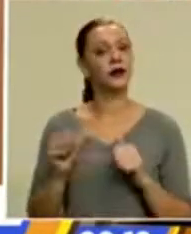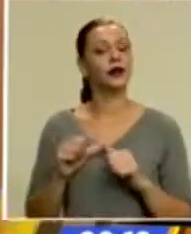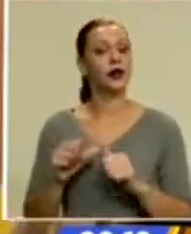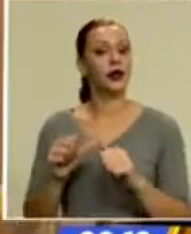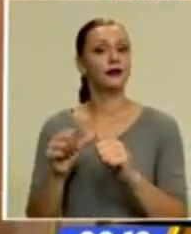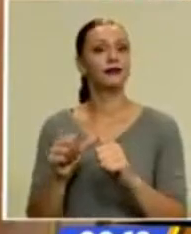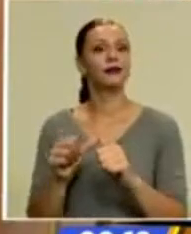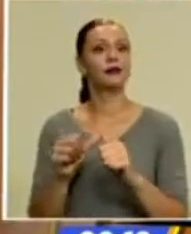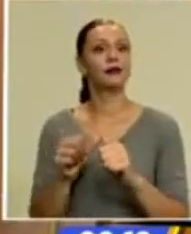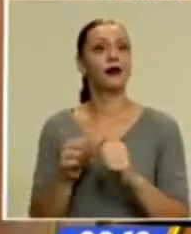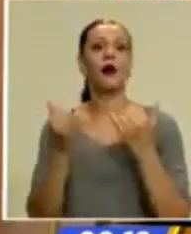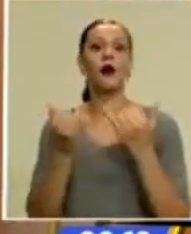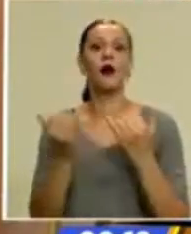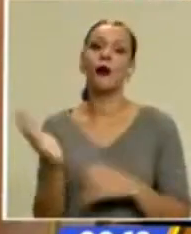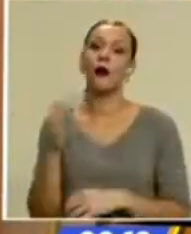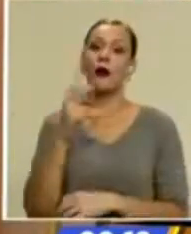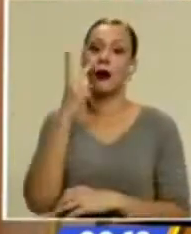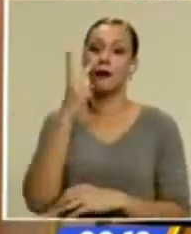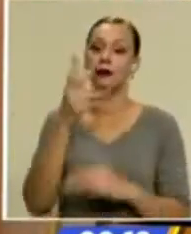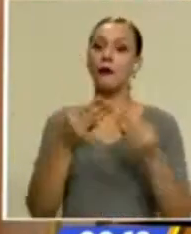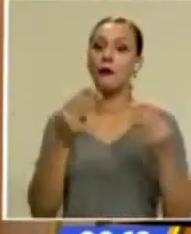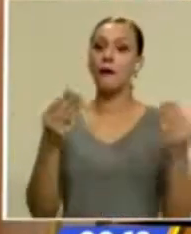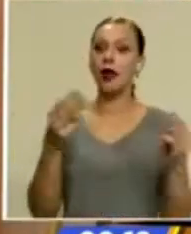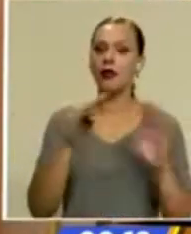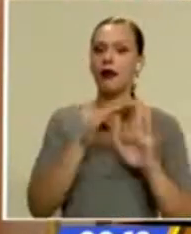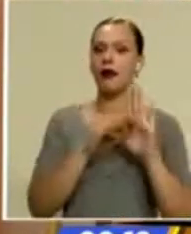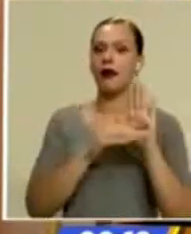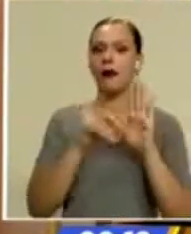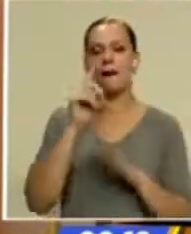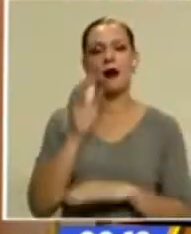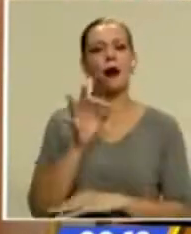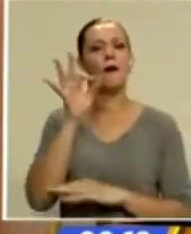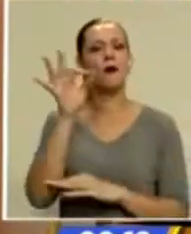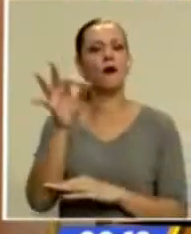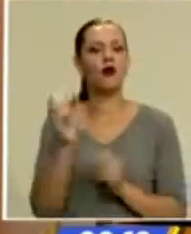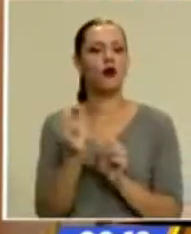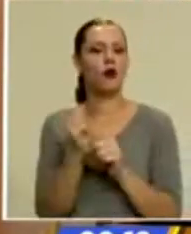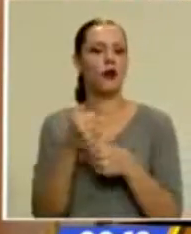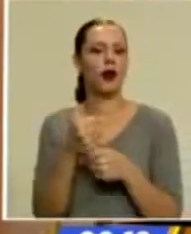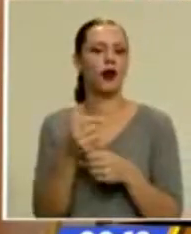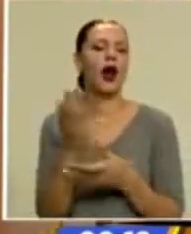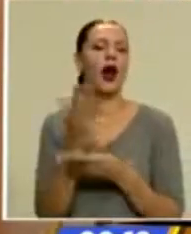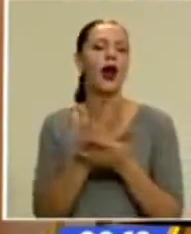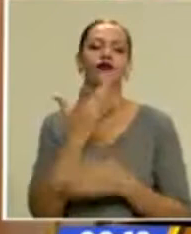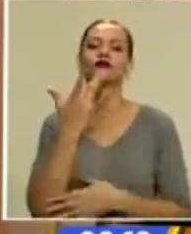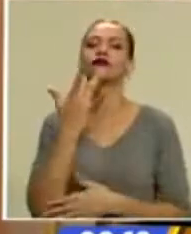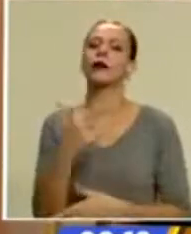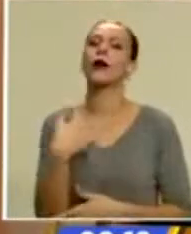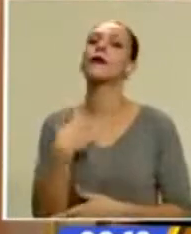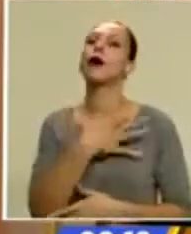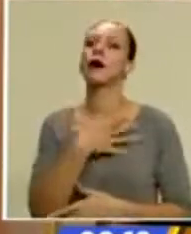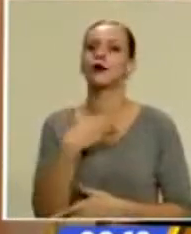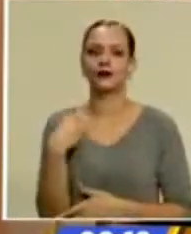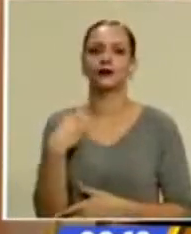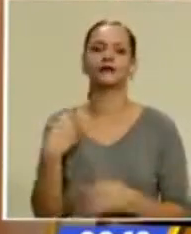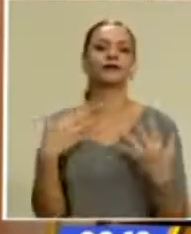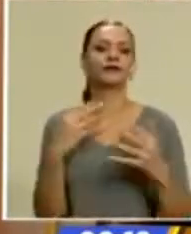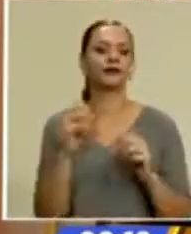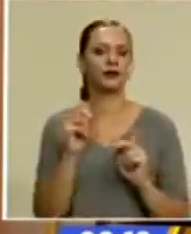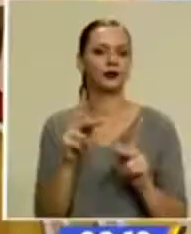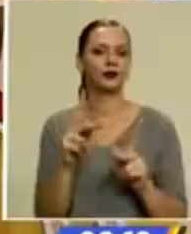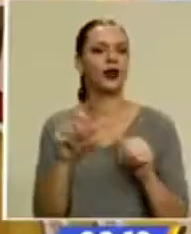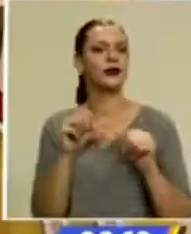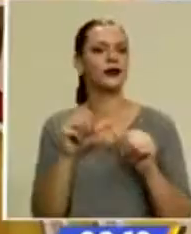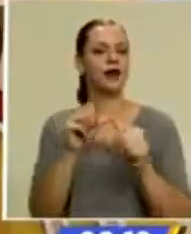¿Seguimos? Dígame. Vamos a ver materiales para el próximo bloque que vamos a hacer algo delicioso. A mí me encanta. Ay, ok. Mm.